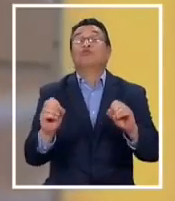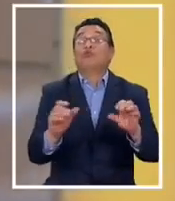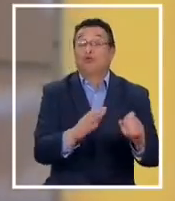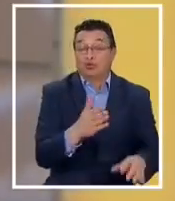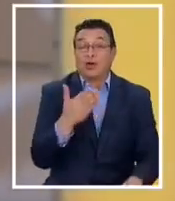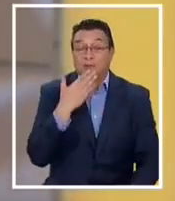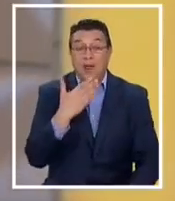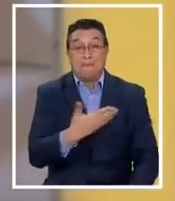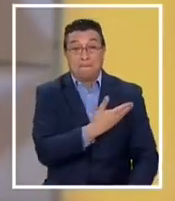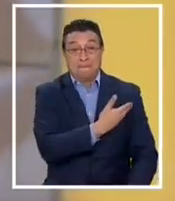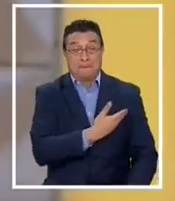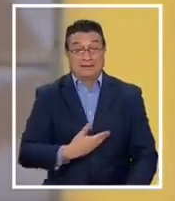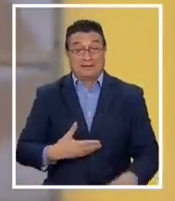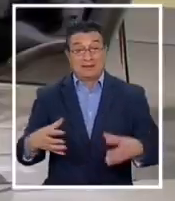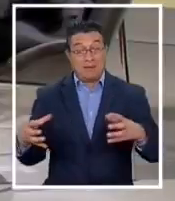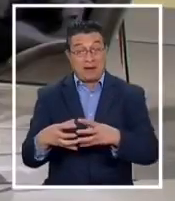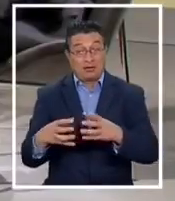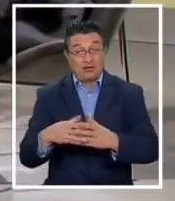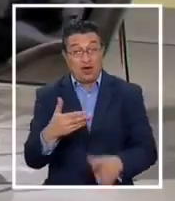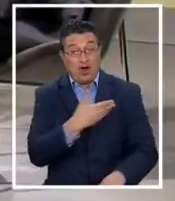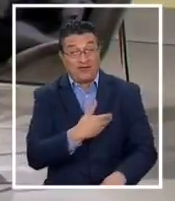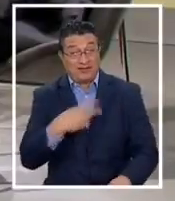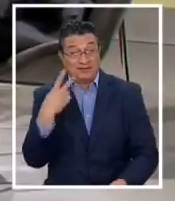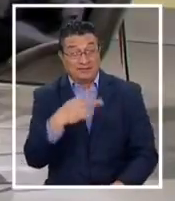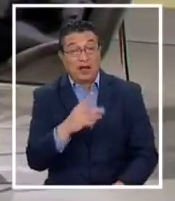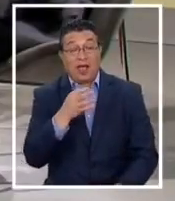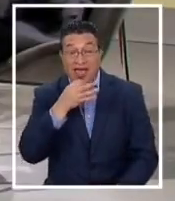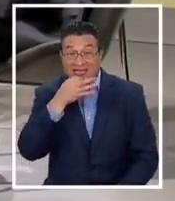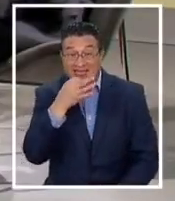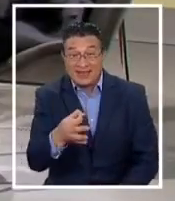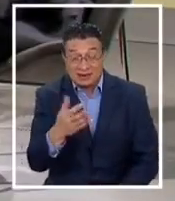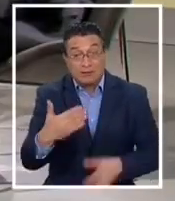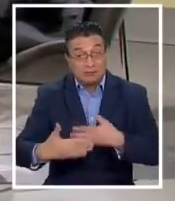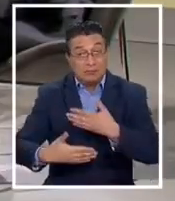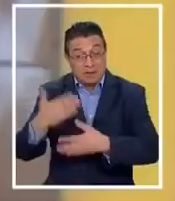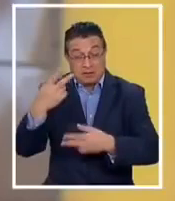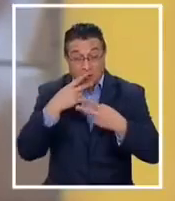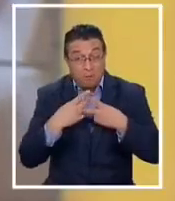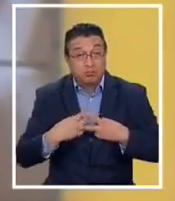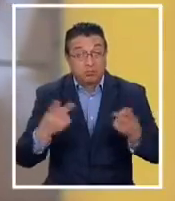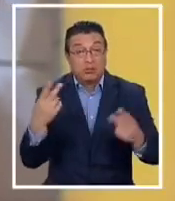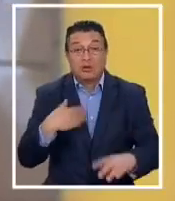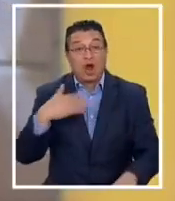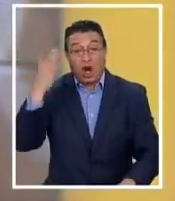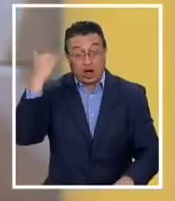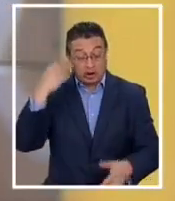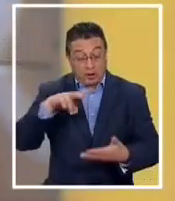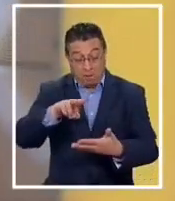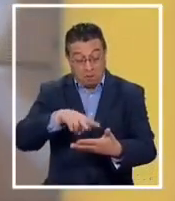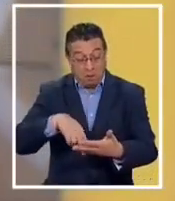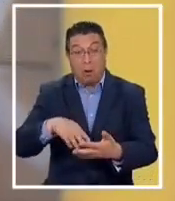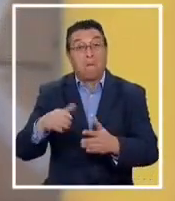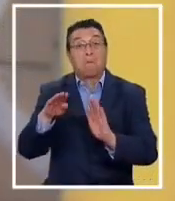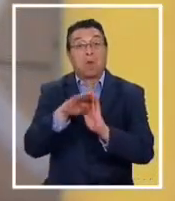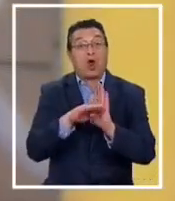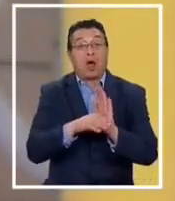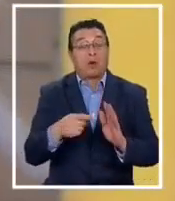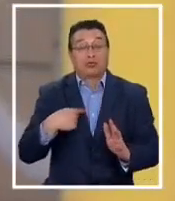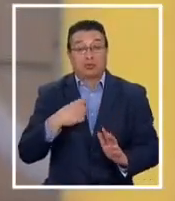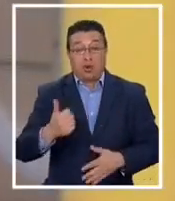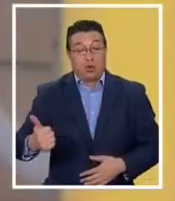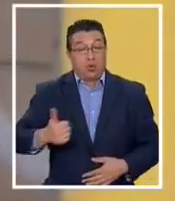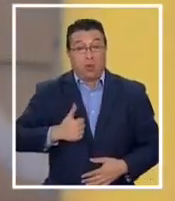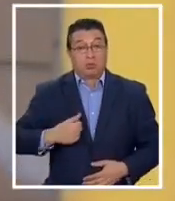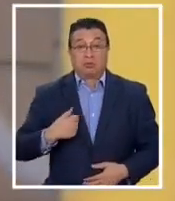que presiden todos los partidos del gobierno de la presidenta bachelet dijo en prensa que nos había leído el programa y que por lo tanto no estaba obligado a